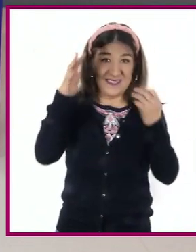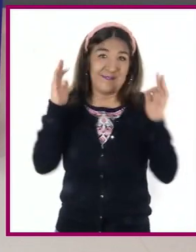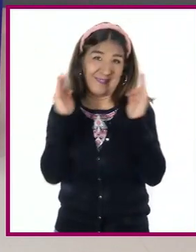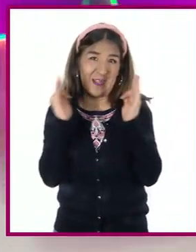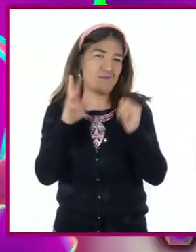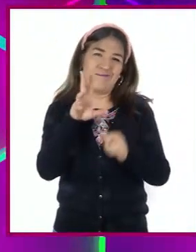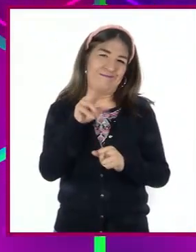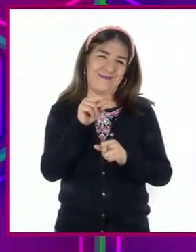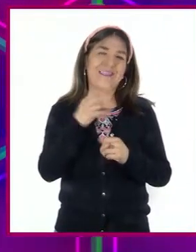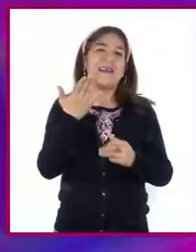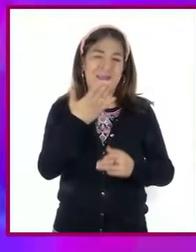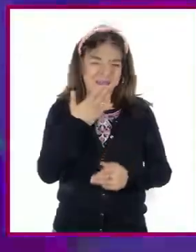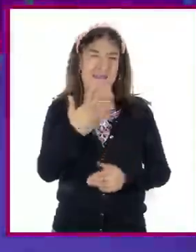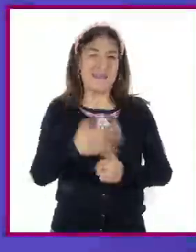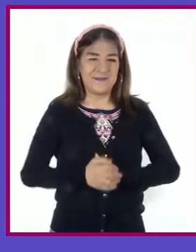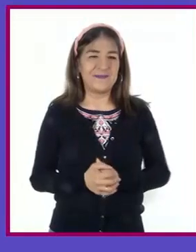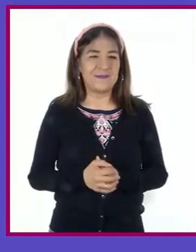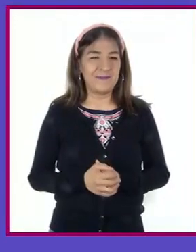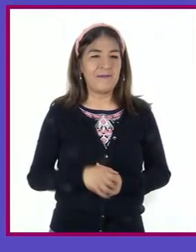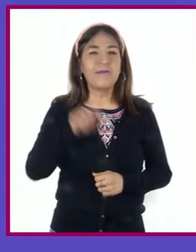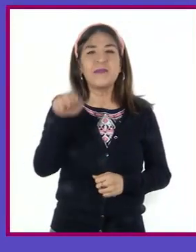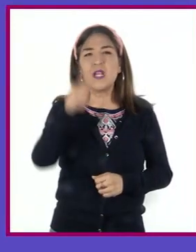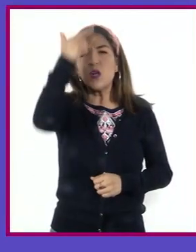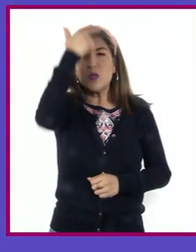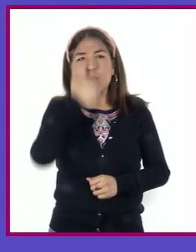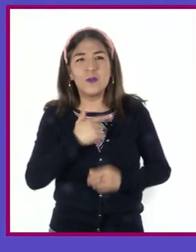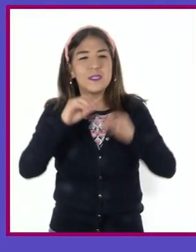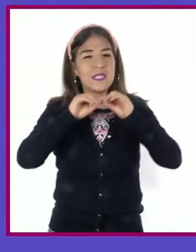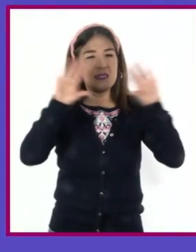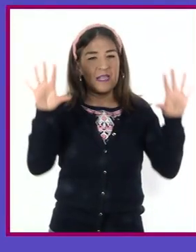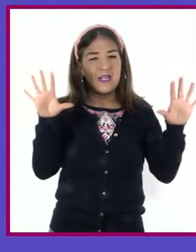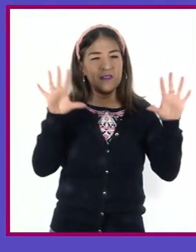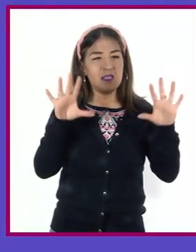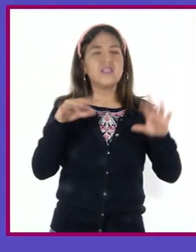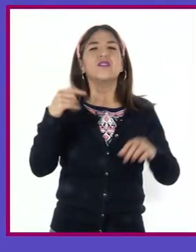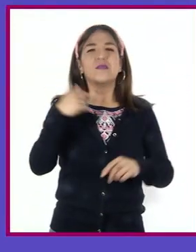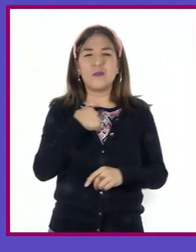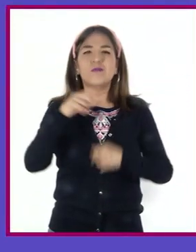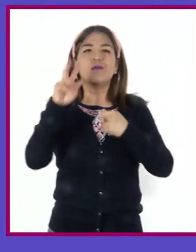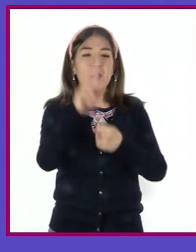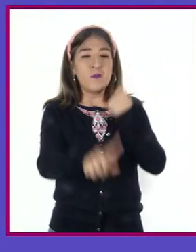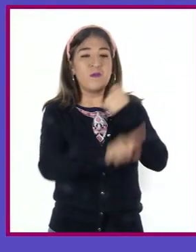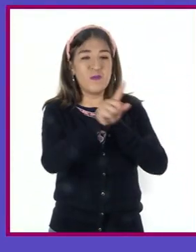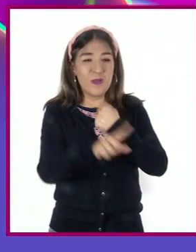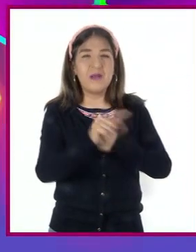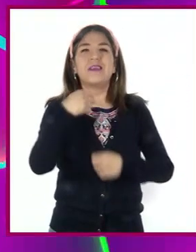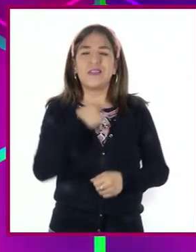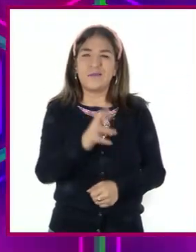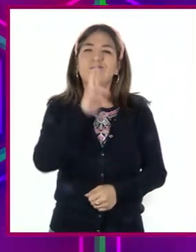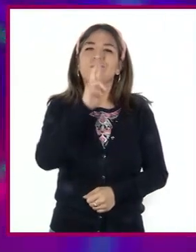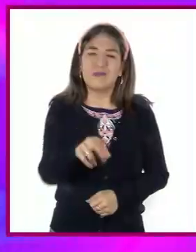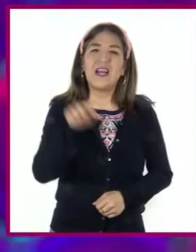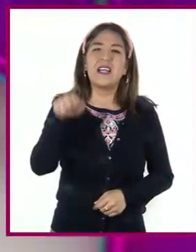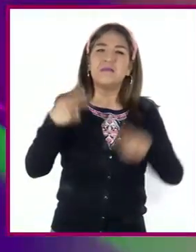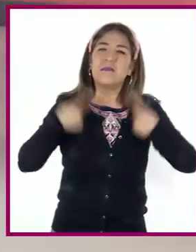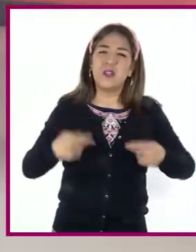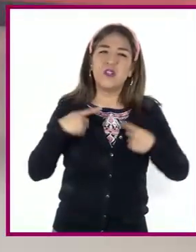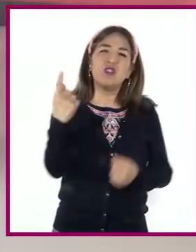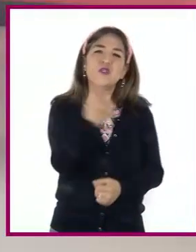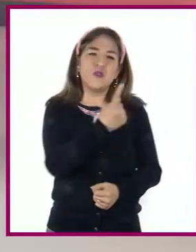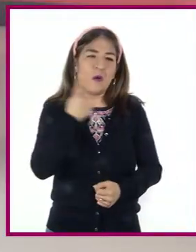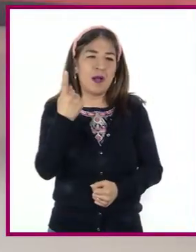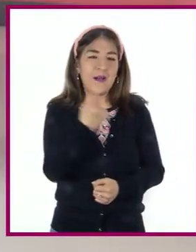Ploc, ploc. Empieza a llover. Tic-tac, tic-tac. Da el reloj las 3. ¡Ay, ay! Me voy a